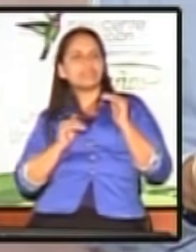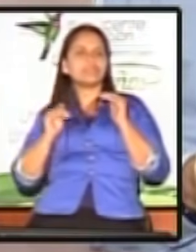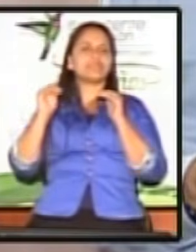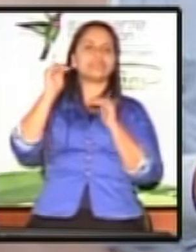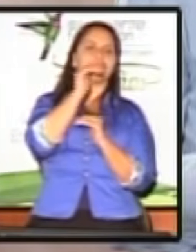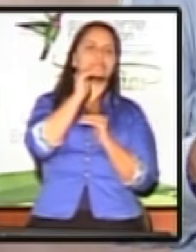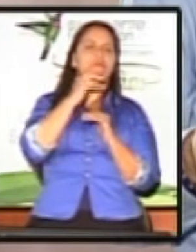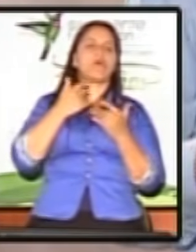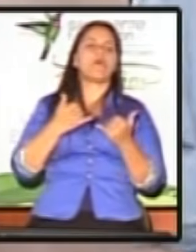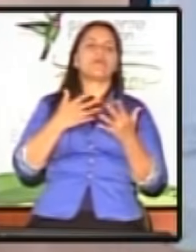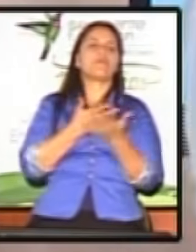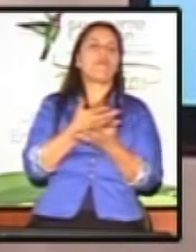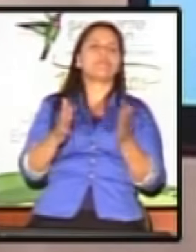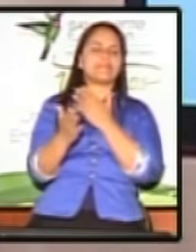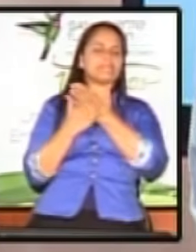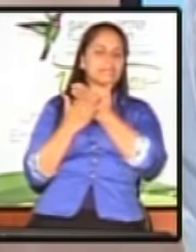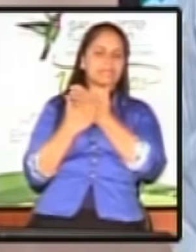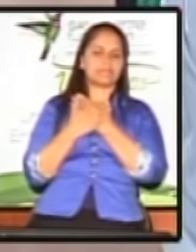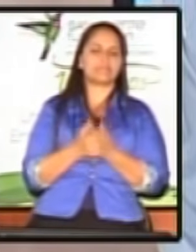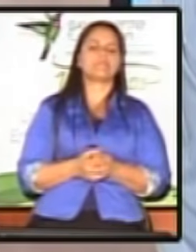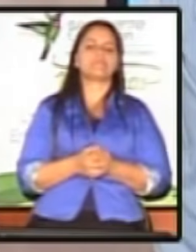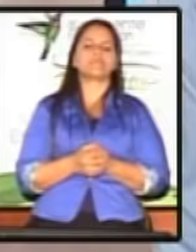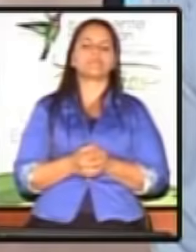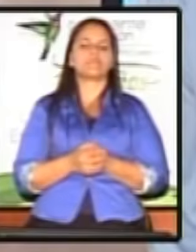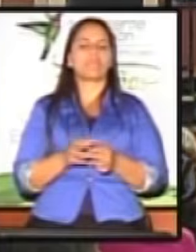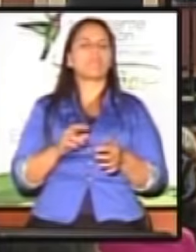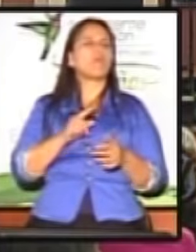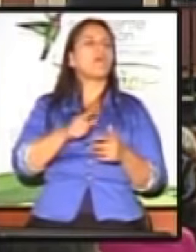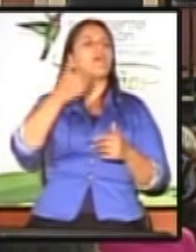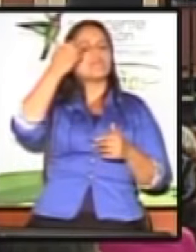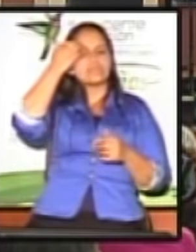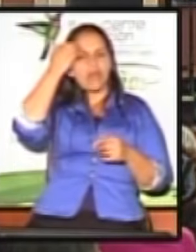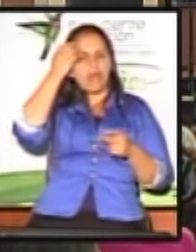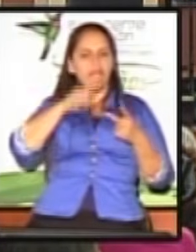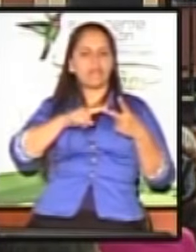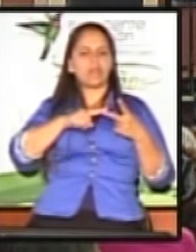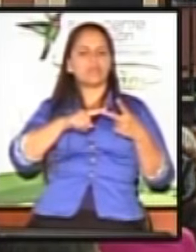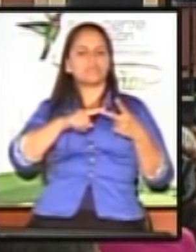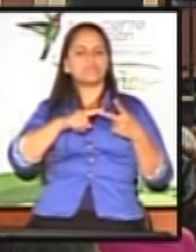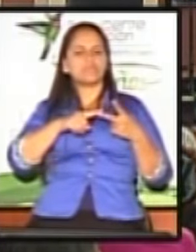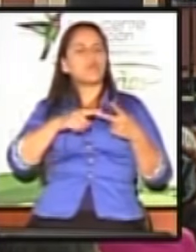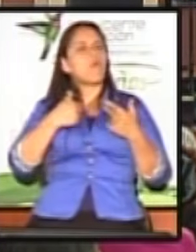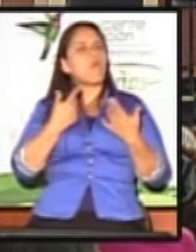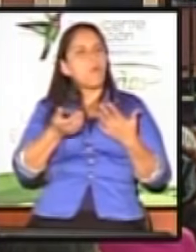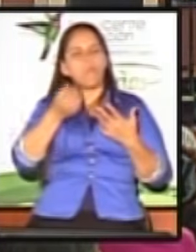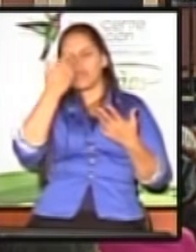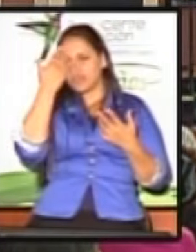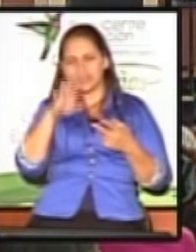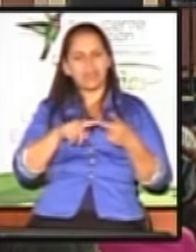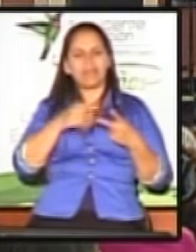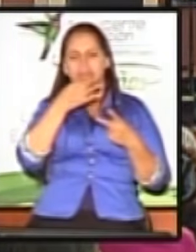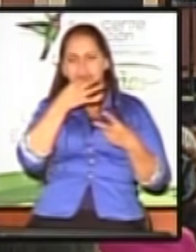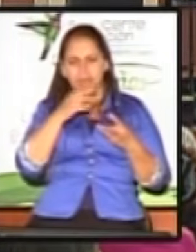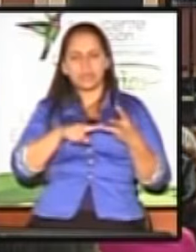día muchas cosas. Por ejemplo, qué saber, qué no saber, cuál es el tratamiento, qué comer,